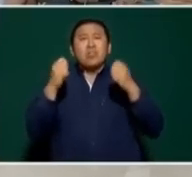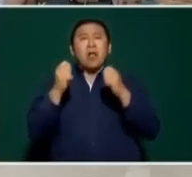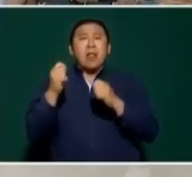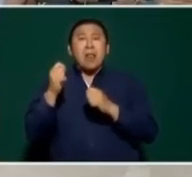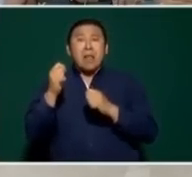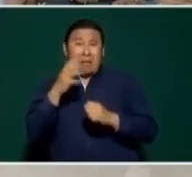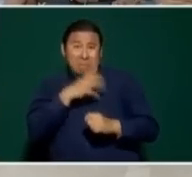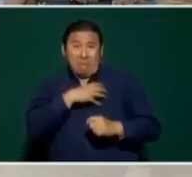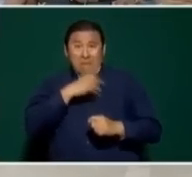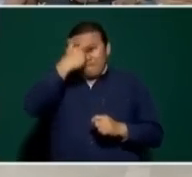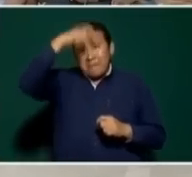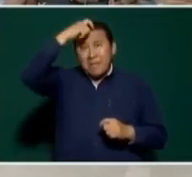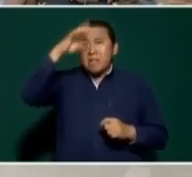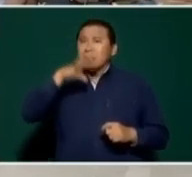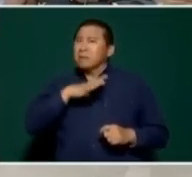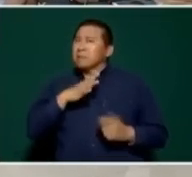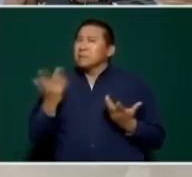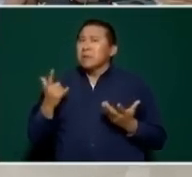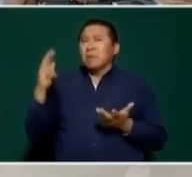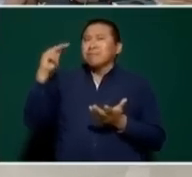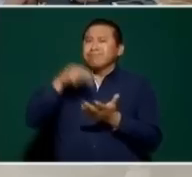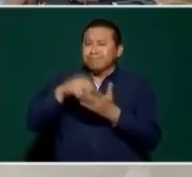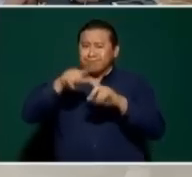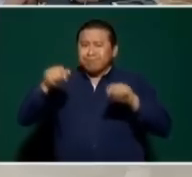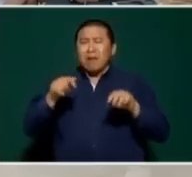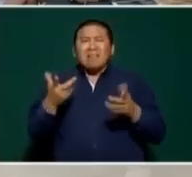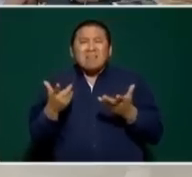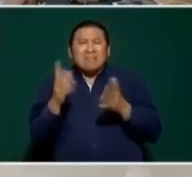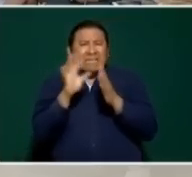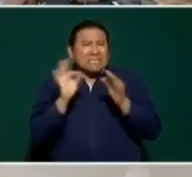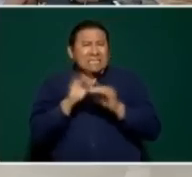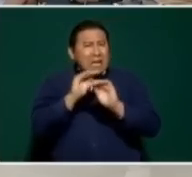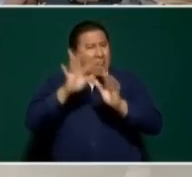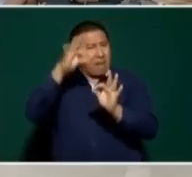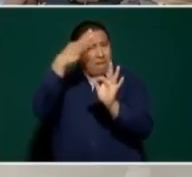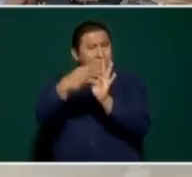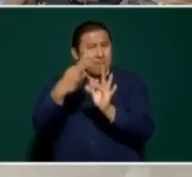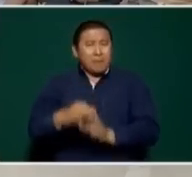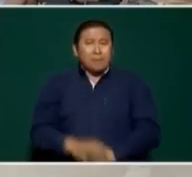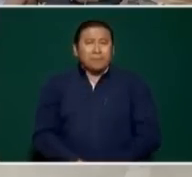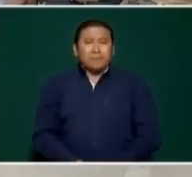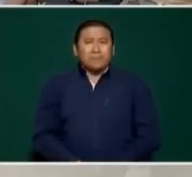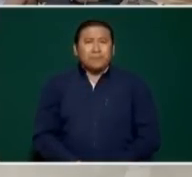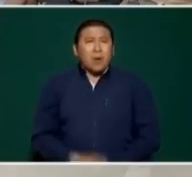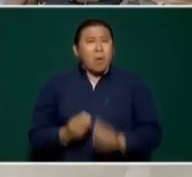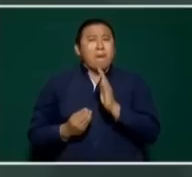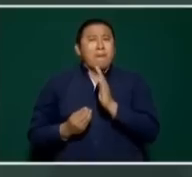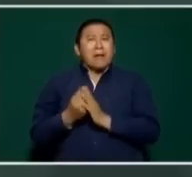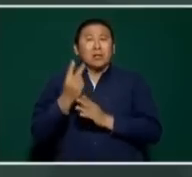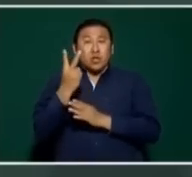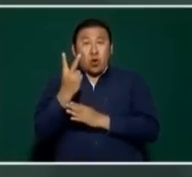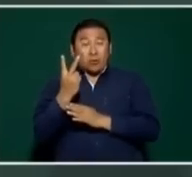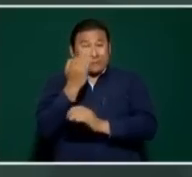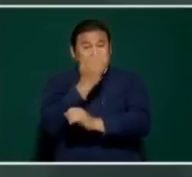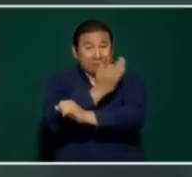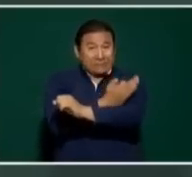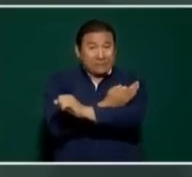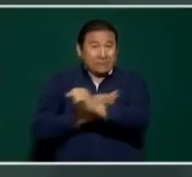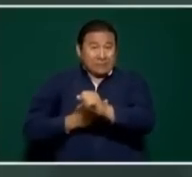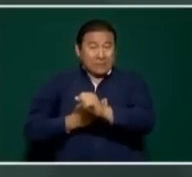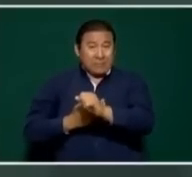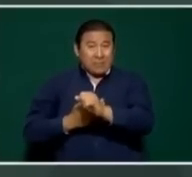Marina no estaba allá. Entonces, si nos pueden nada más aclarar esos puntos. Miren, ¿por qué no a las 2 de la tarde, que van a